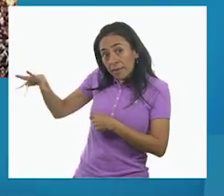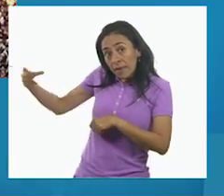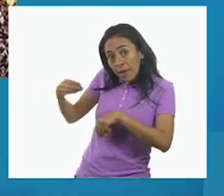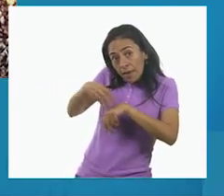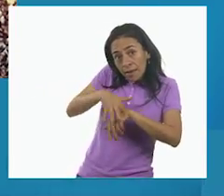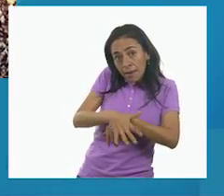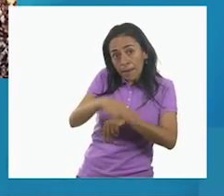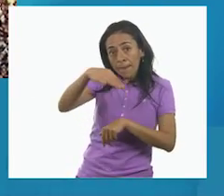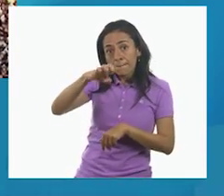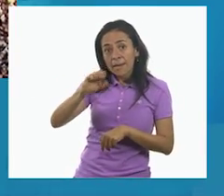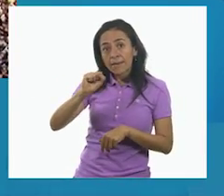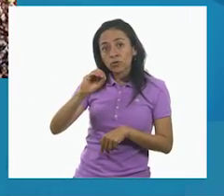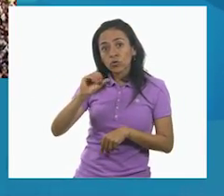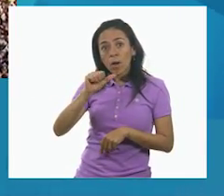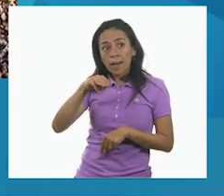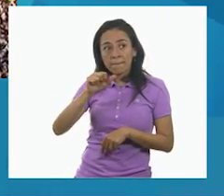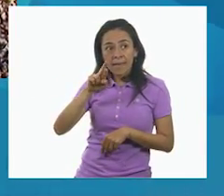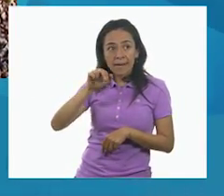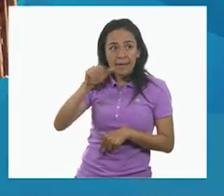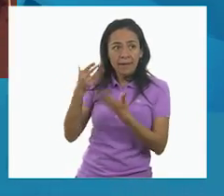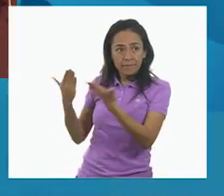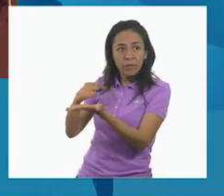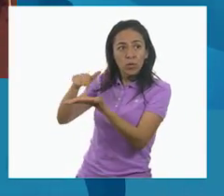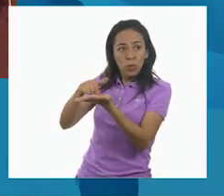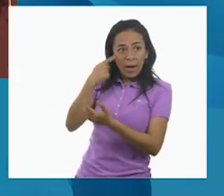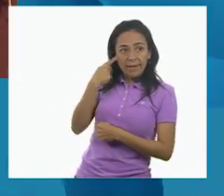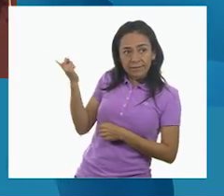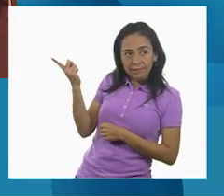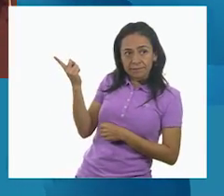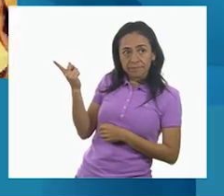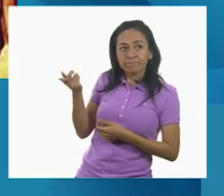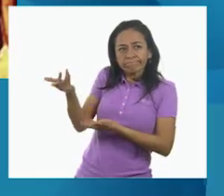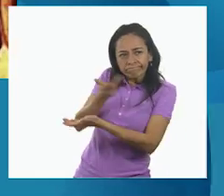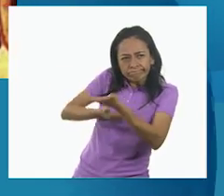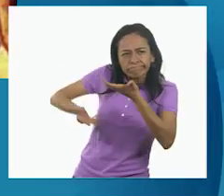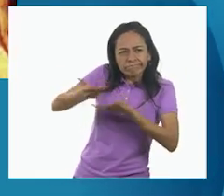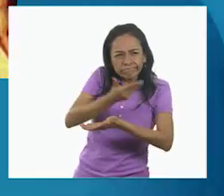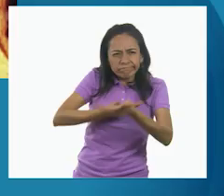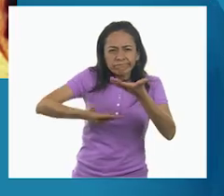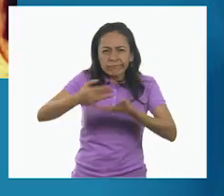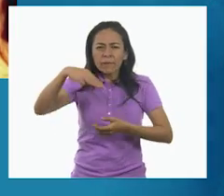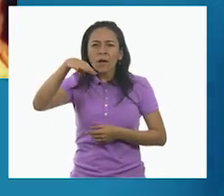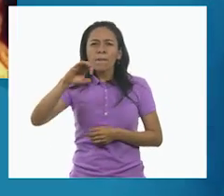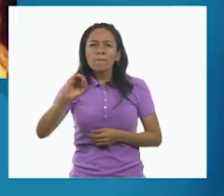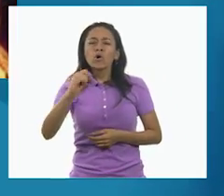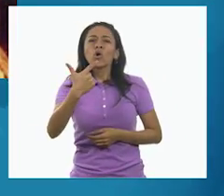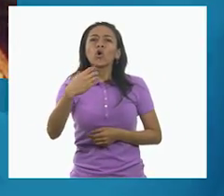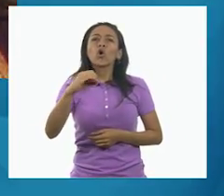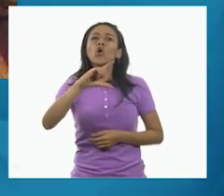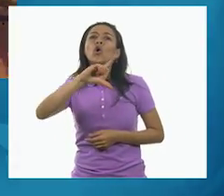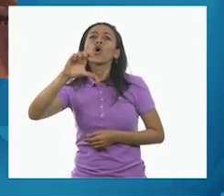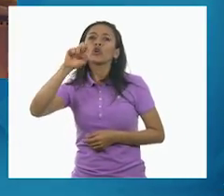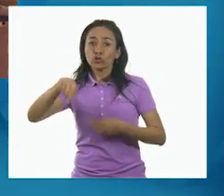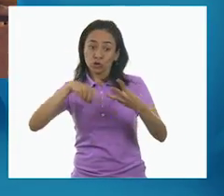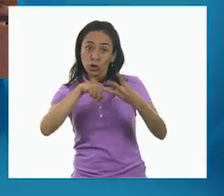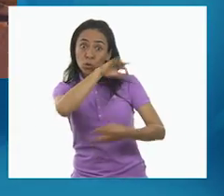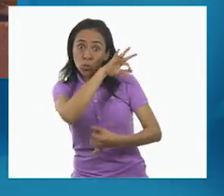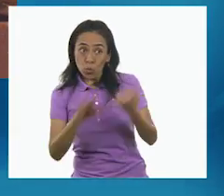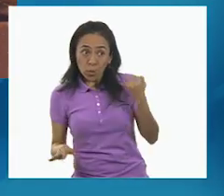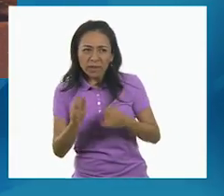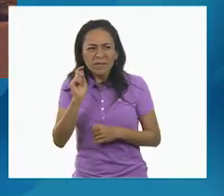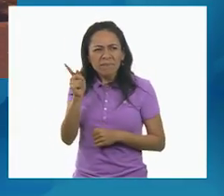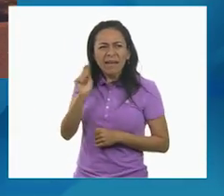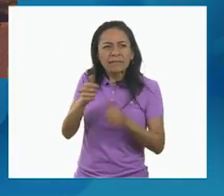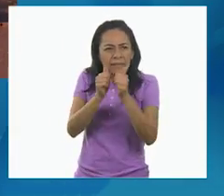áreas culturales son Anasazi, Jojocan y Mogollón. A esta última pertenece el asentamiento